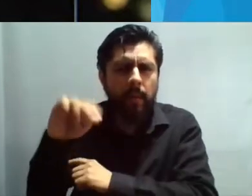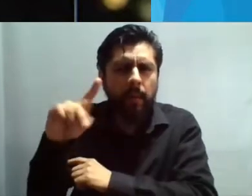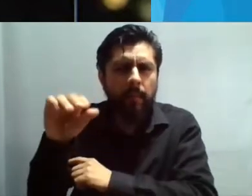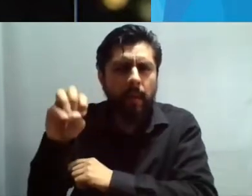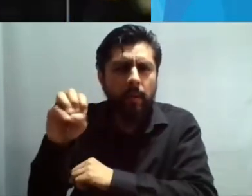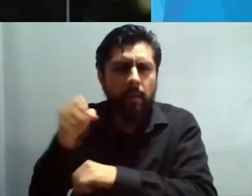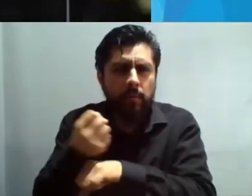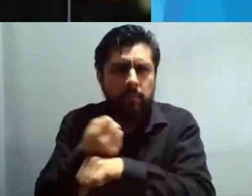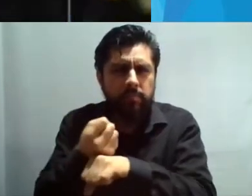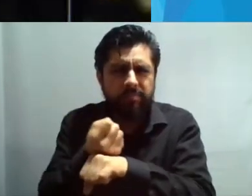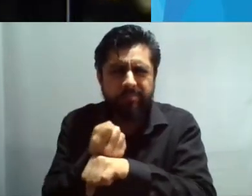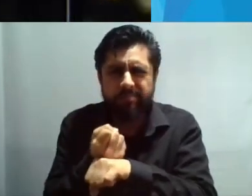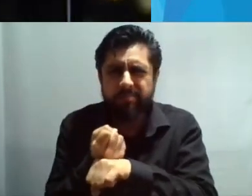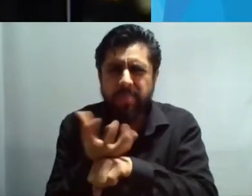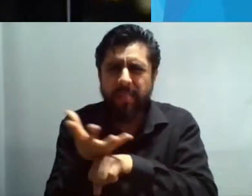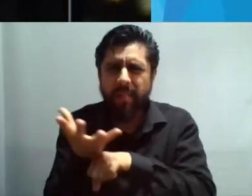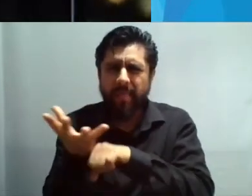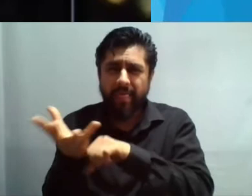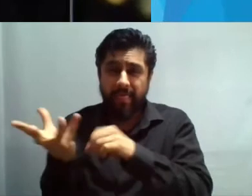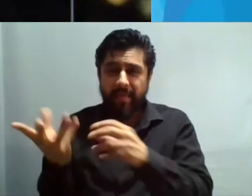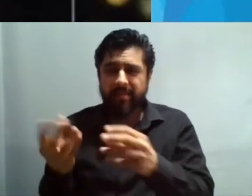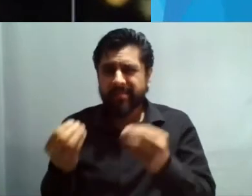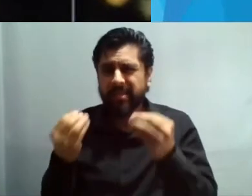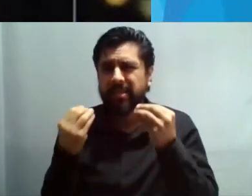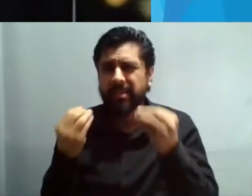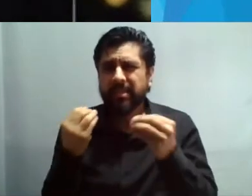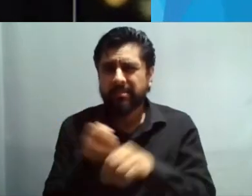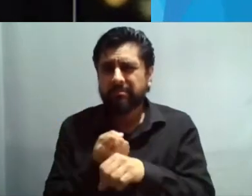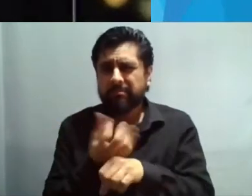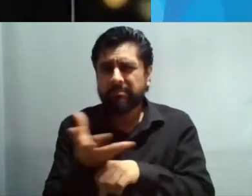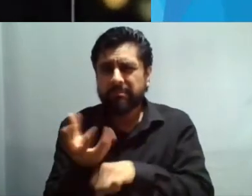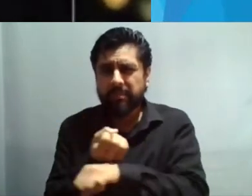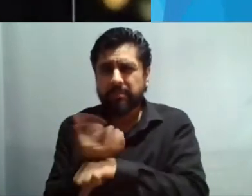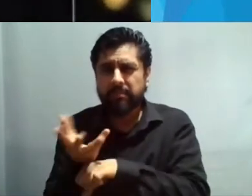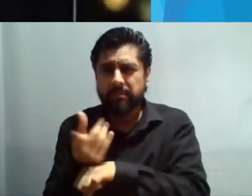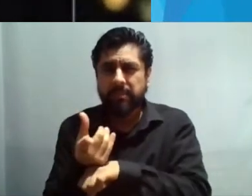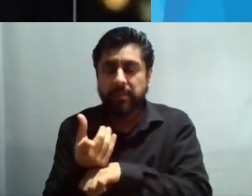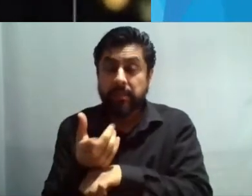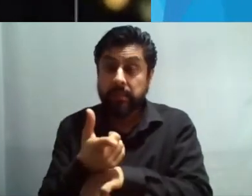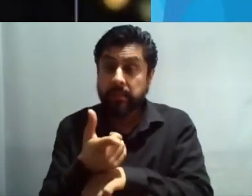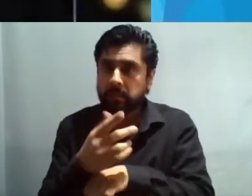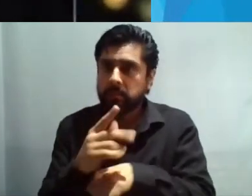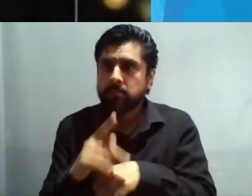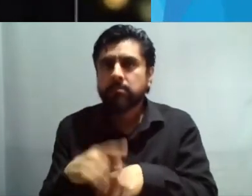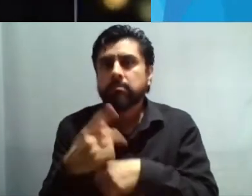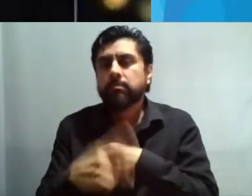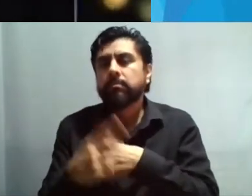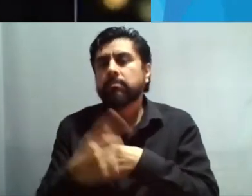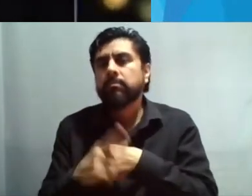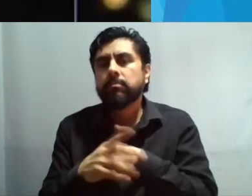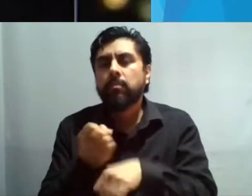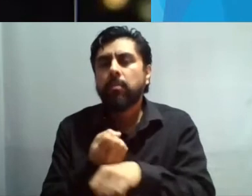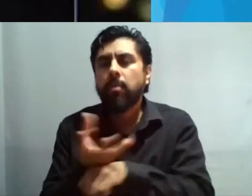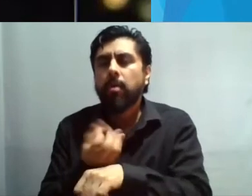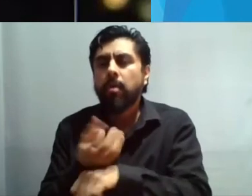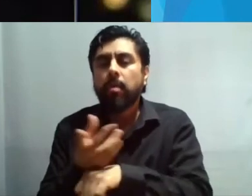pasaría? Un sangrado tan abundante que no habría forma de controlarlo. ¿Por qué? Lo